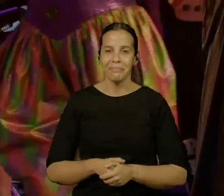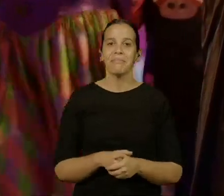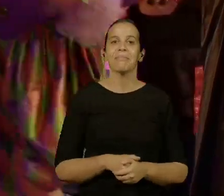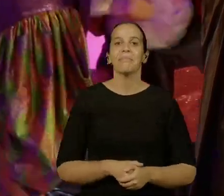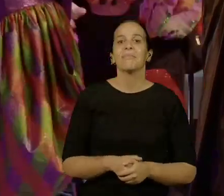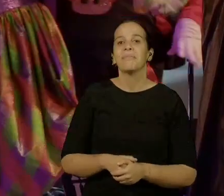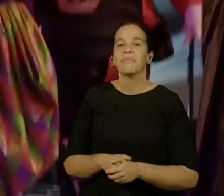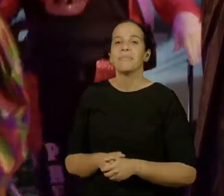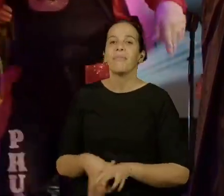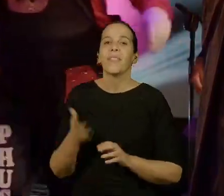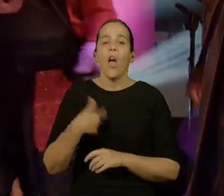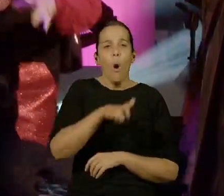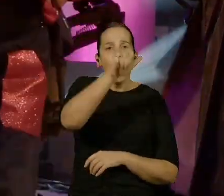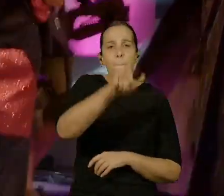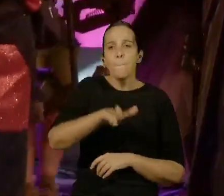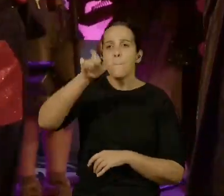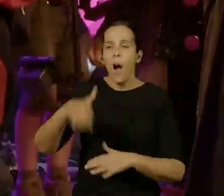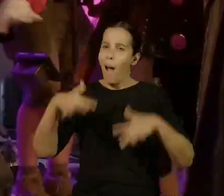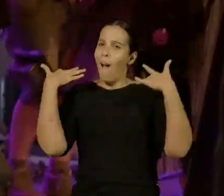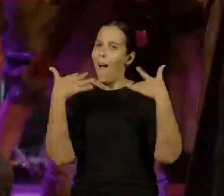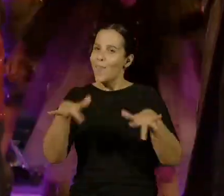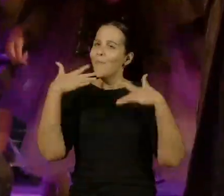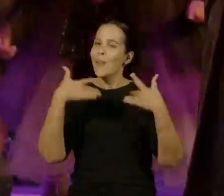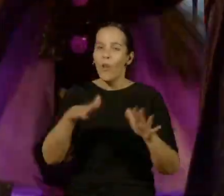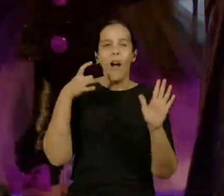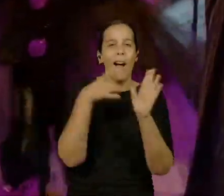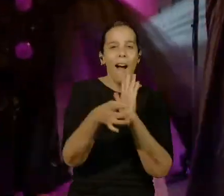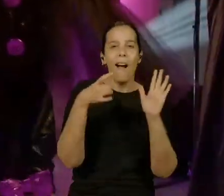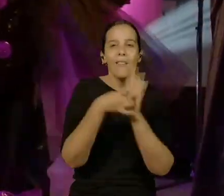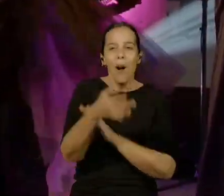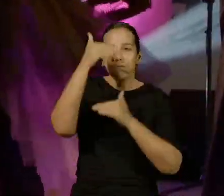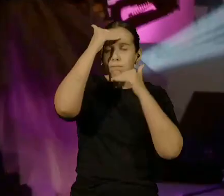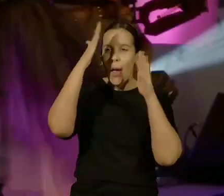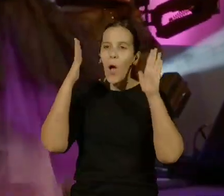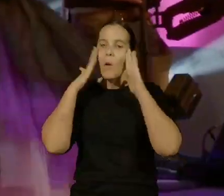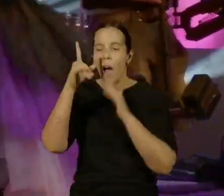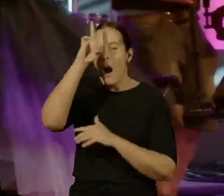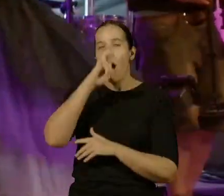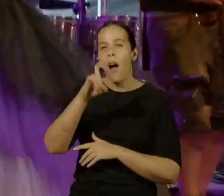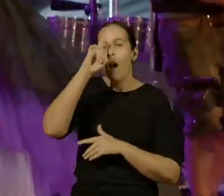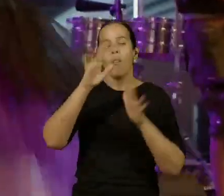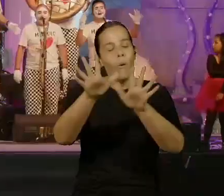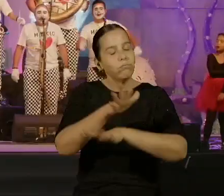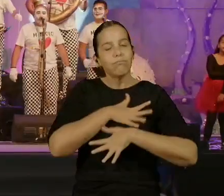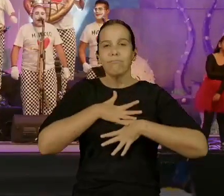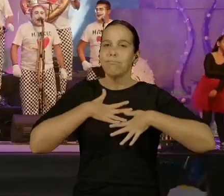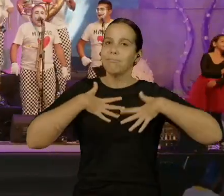Sus personajes hacían brillar, recordarnos con gran